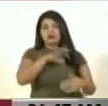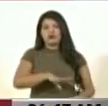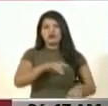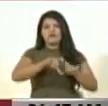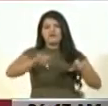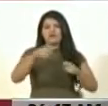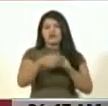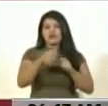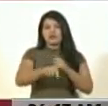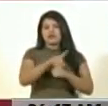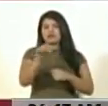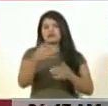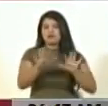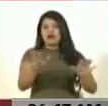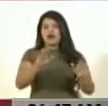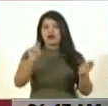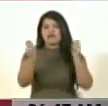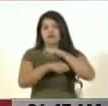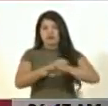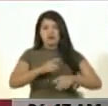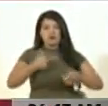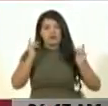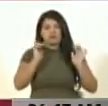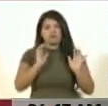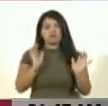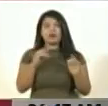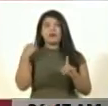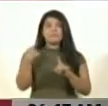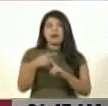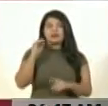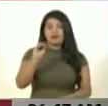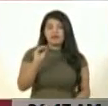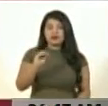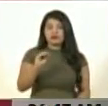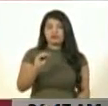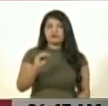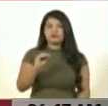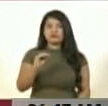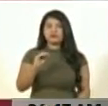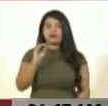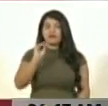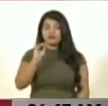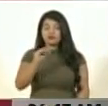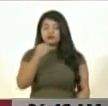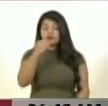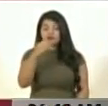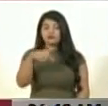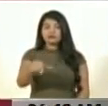billete de 100. Asimismo, es importante, bueno, informarles que dentro de la